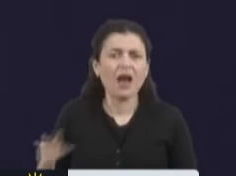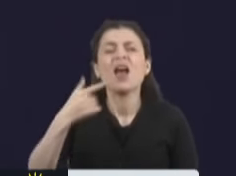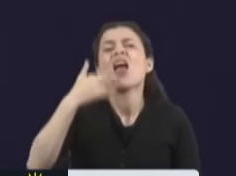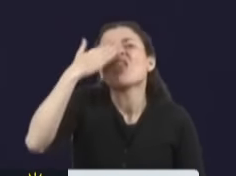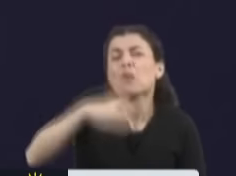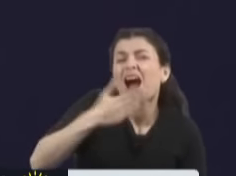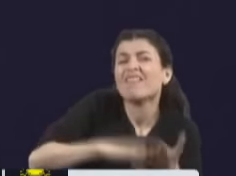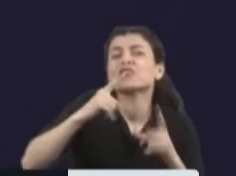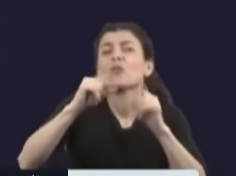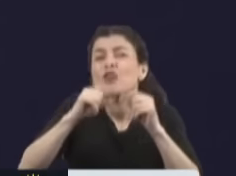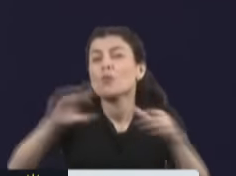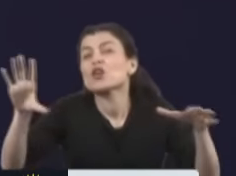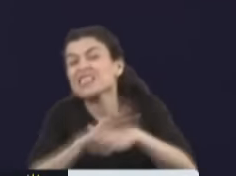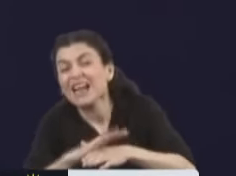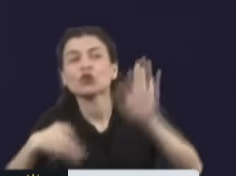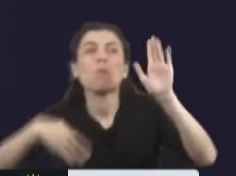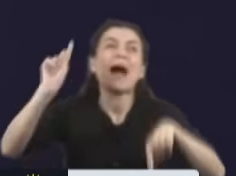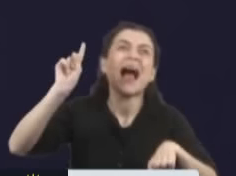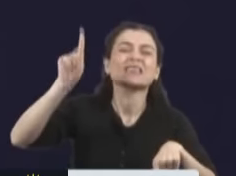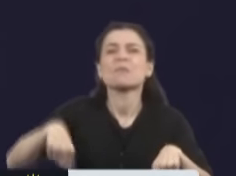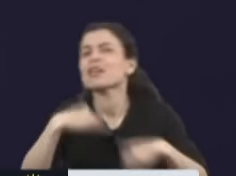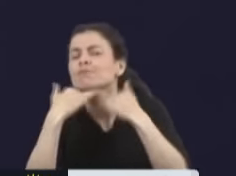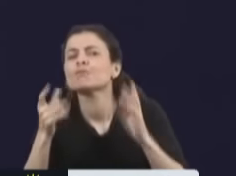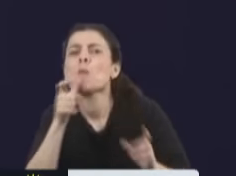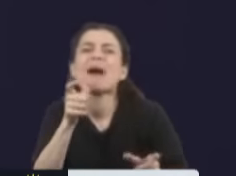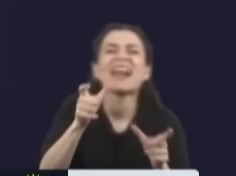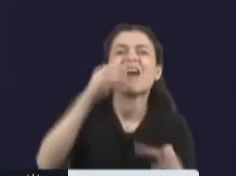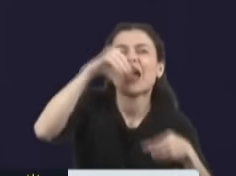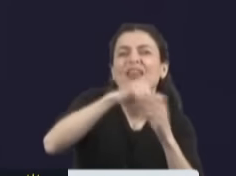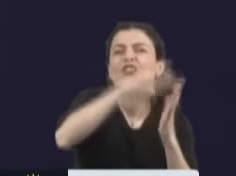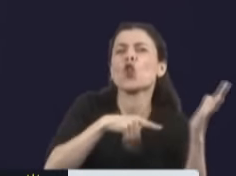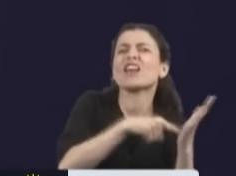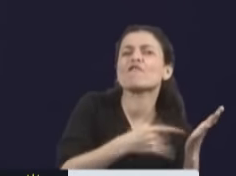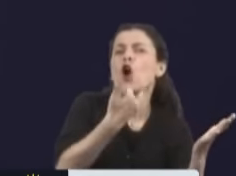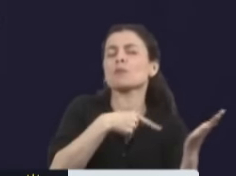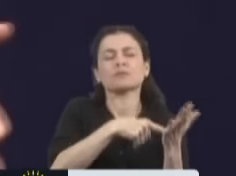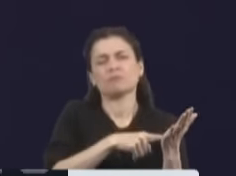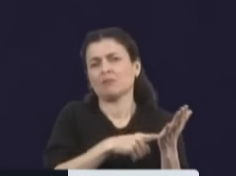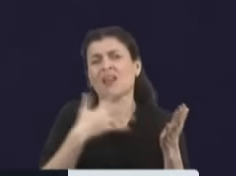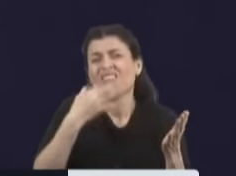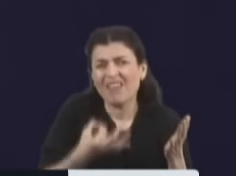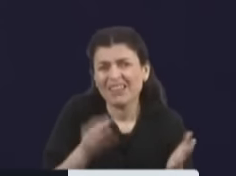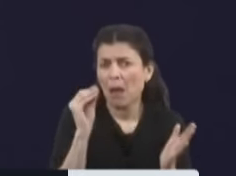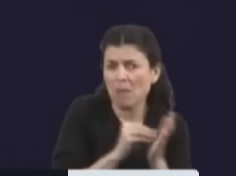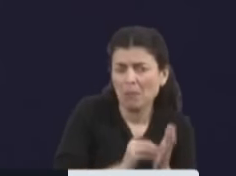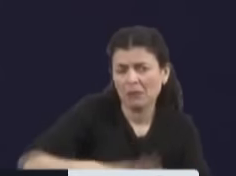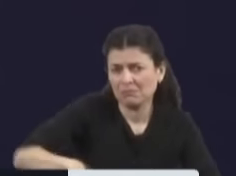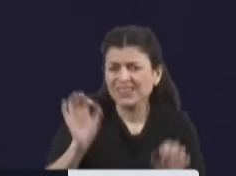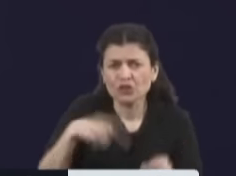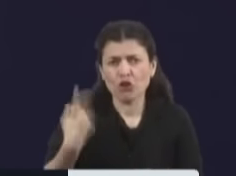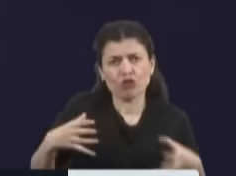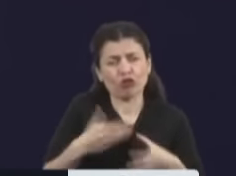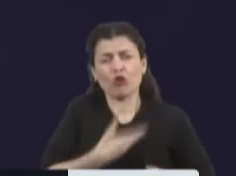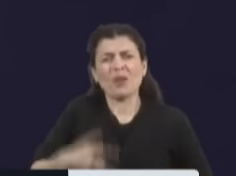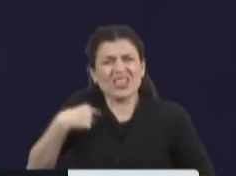podamos discutir la metodología y podamos discutir todo pero efectivamente no hay mucho para agregar porque sabíamos que iban a